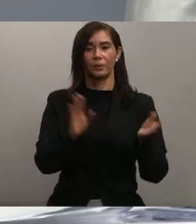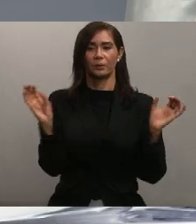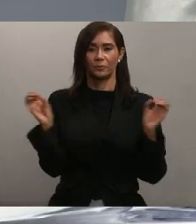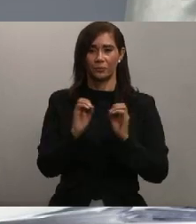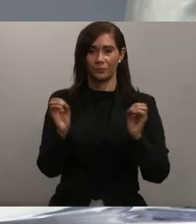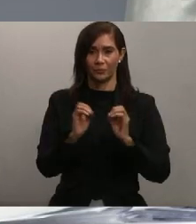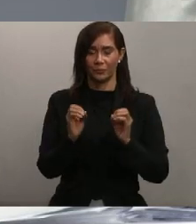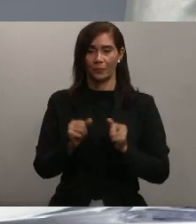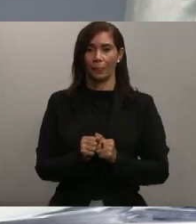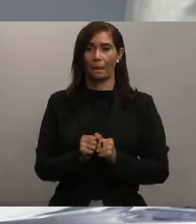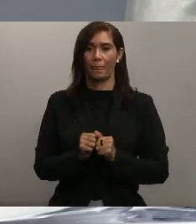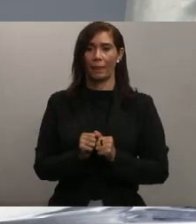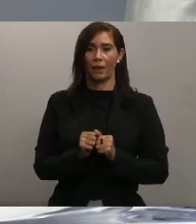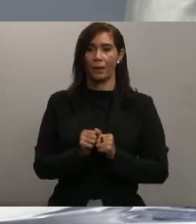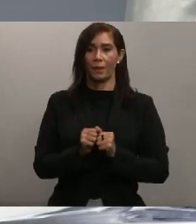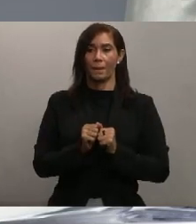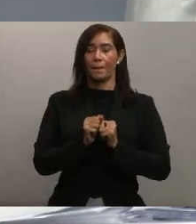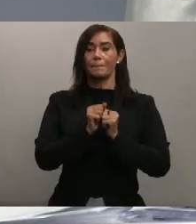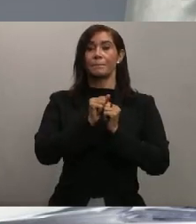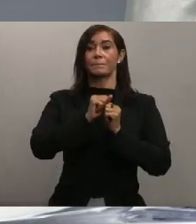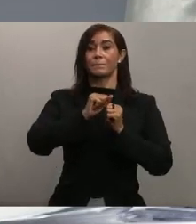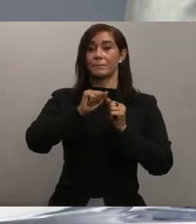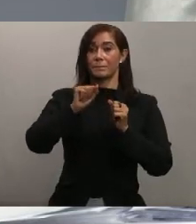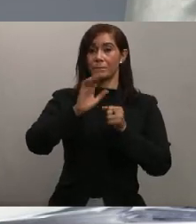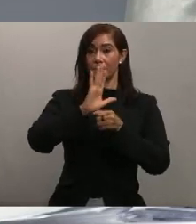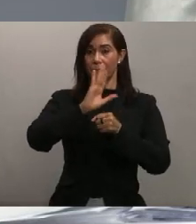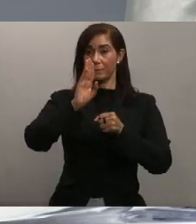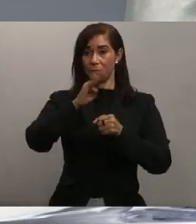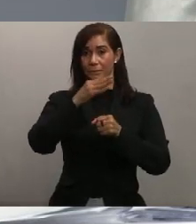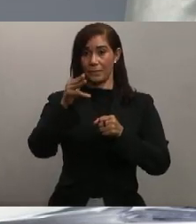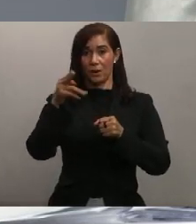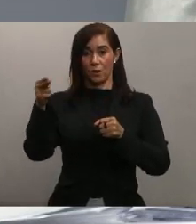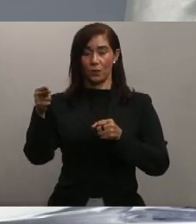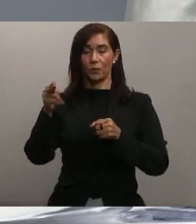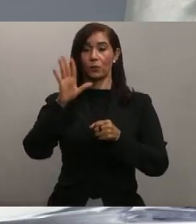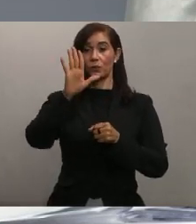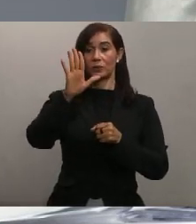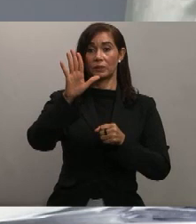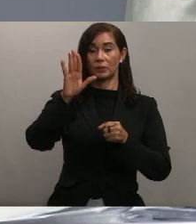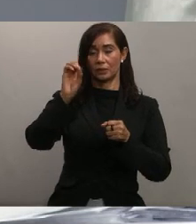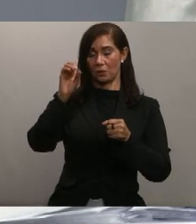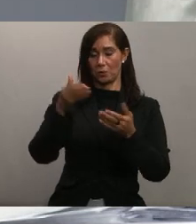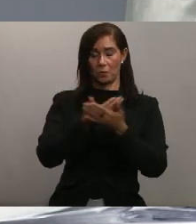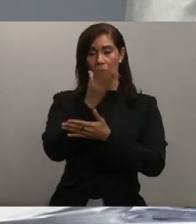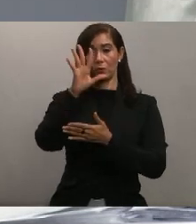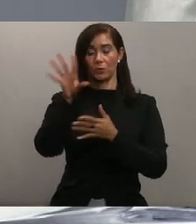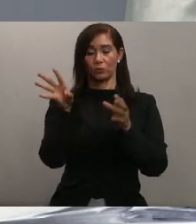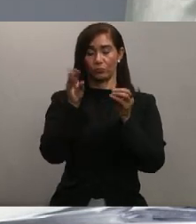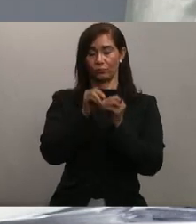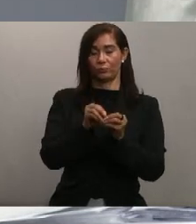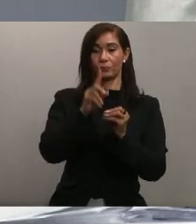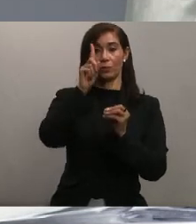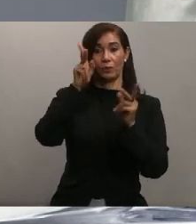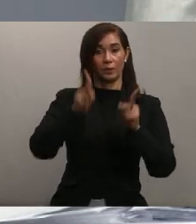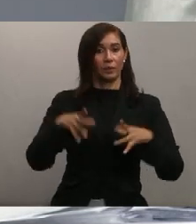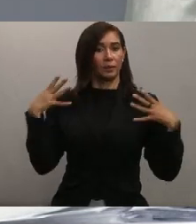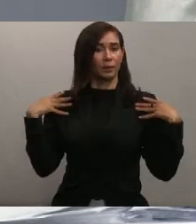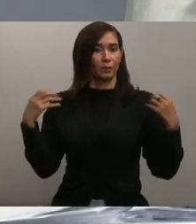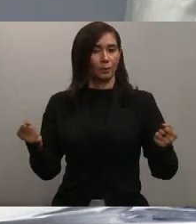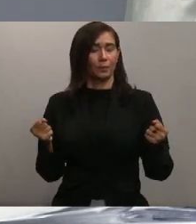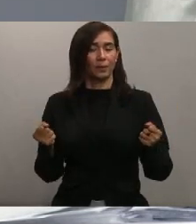fallecimientos. Bahoruco, 0 casos nuevos, 5 acumulados, 1